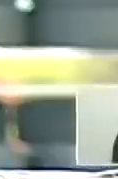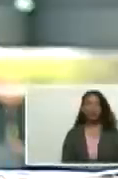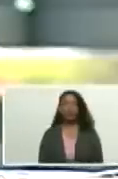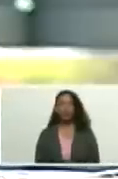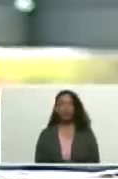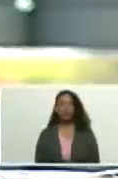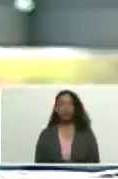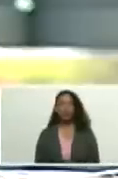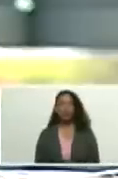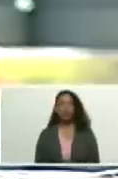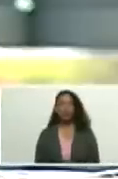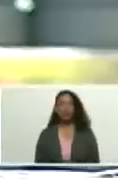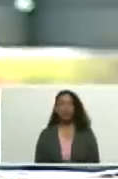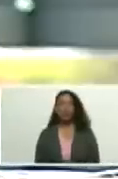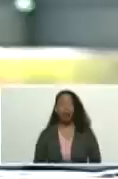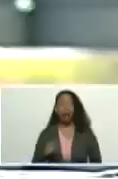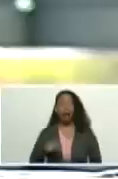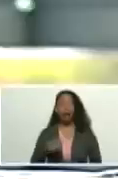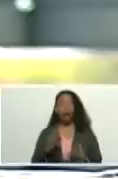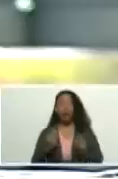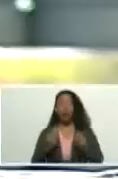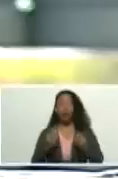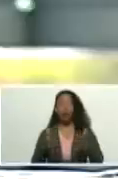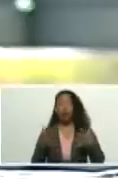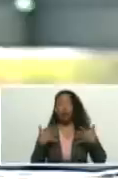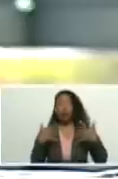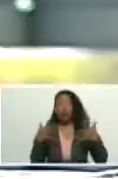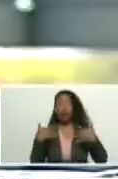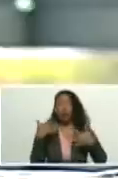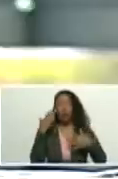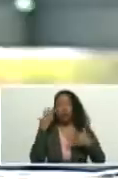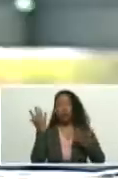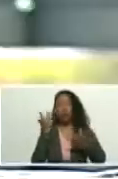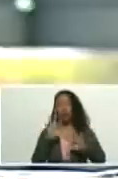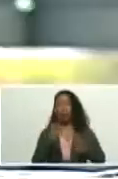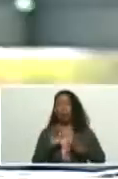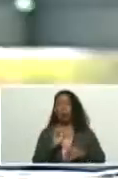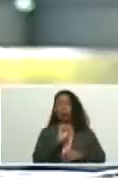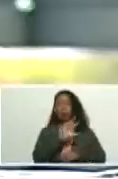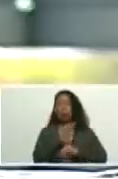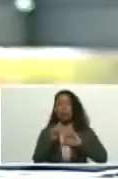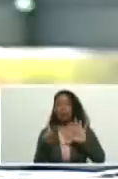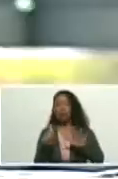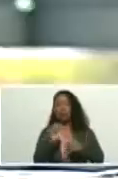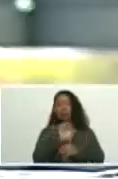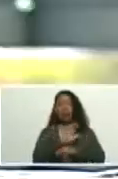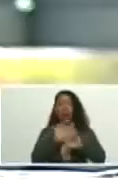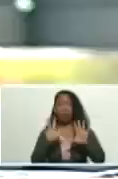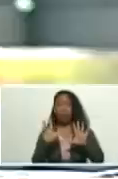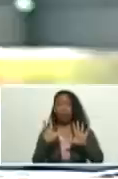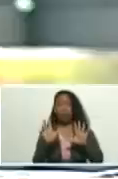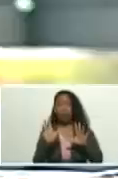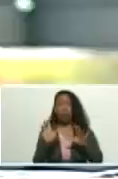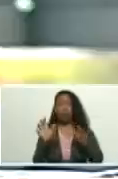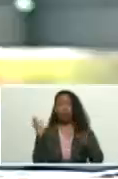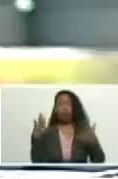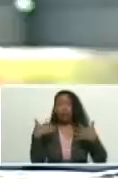Arrancando con este calorón, debe estar haciendo como 36, 38 grados a la sombra, ¿verdad?